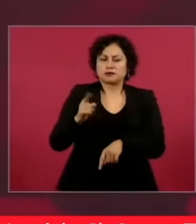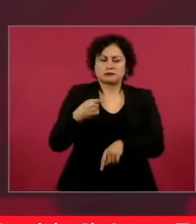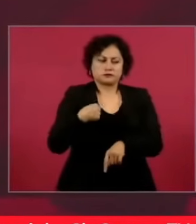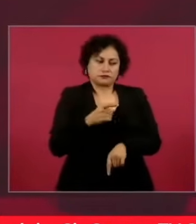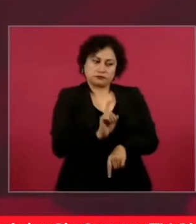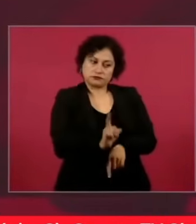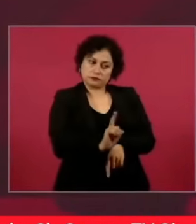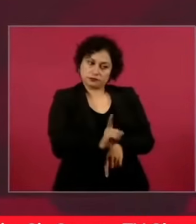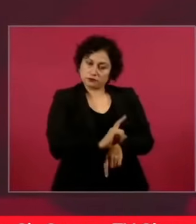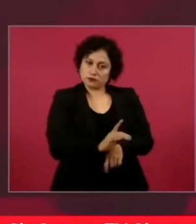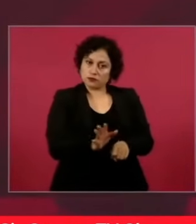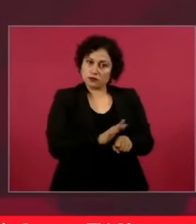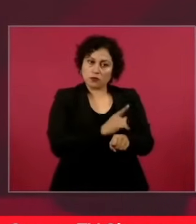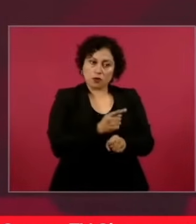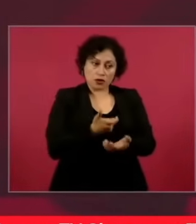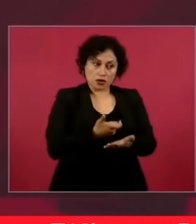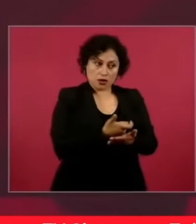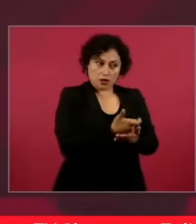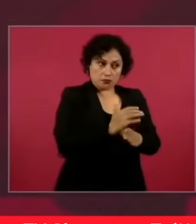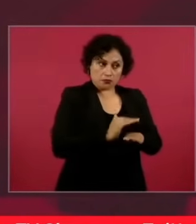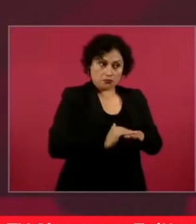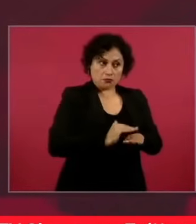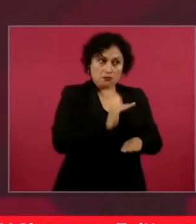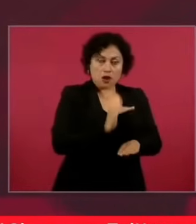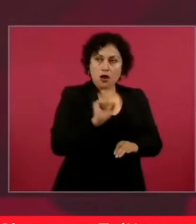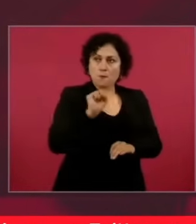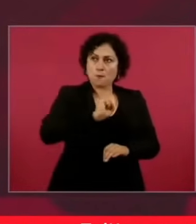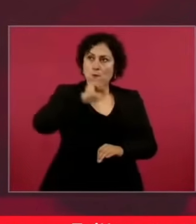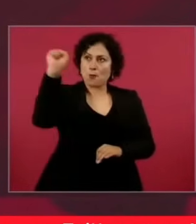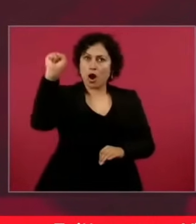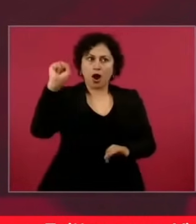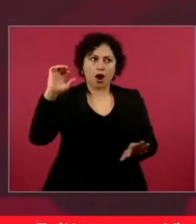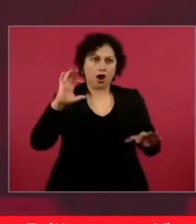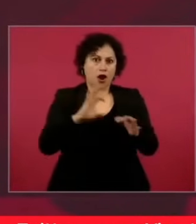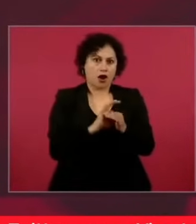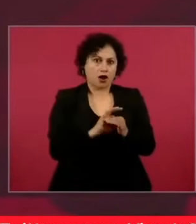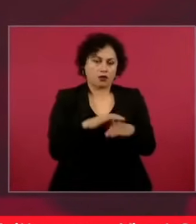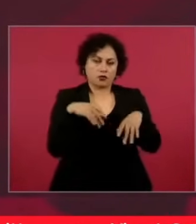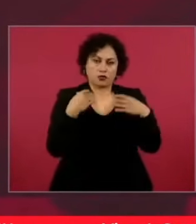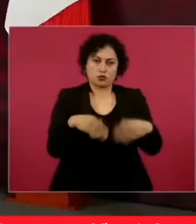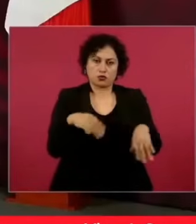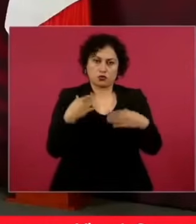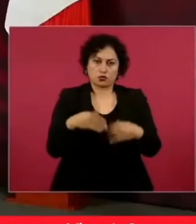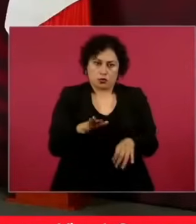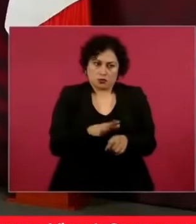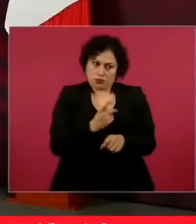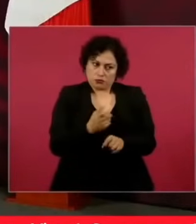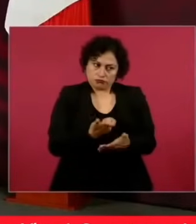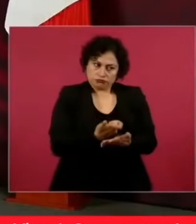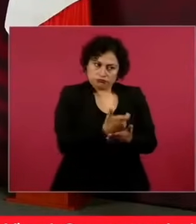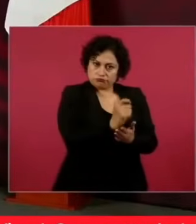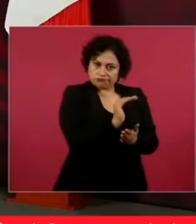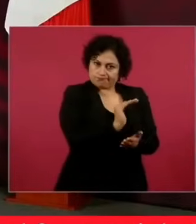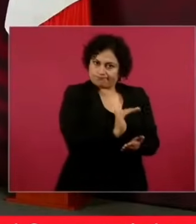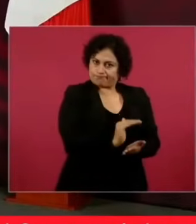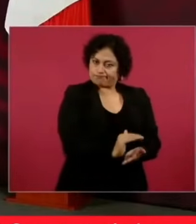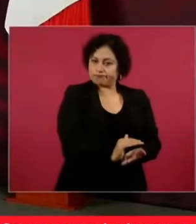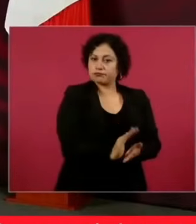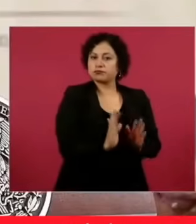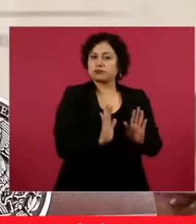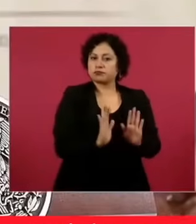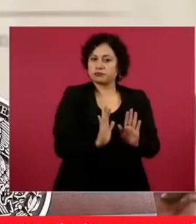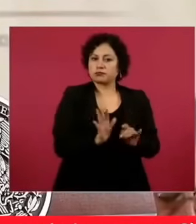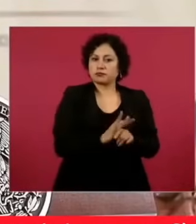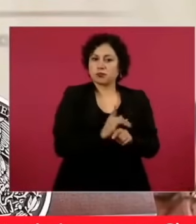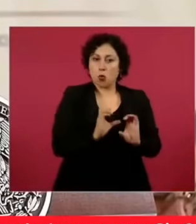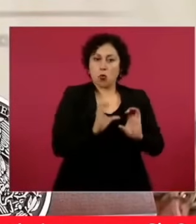aumentaba la inflación. Por lo tanto, no podían aumentar los salarios porque no querían que se